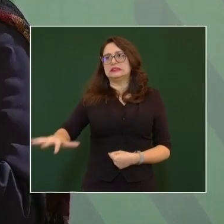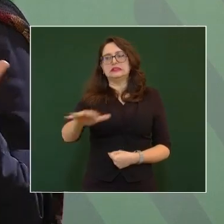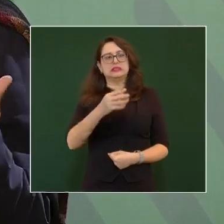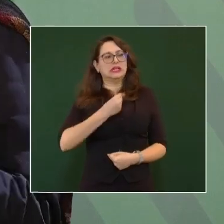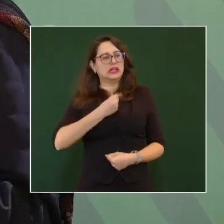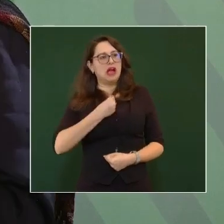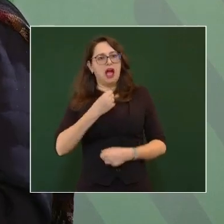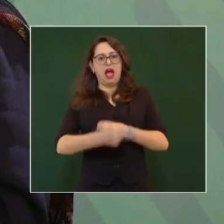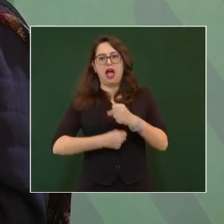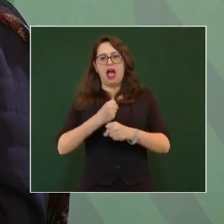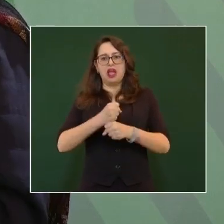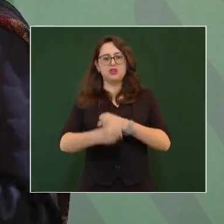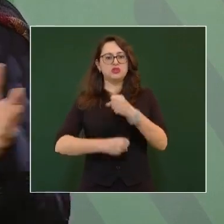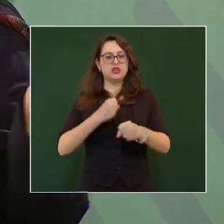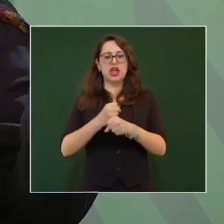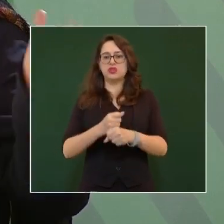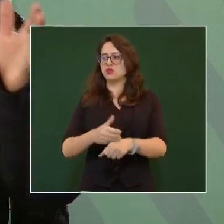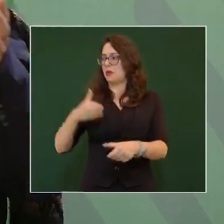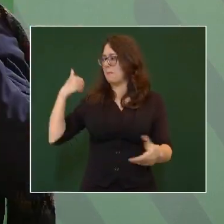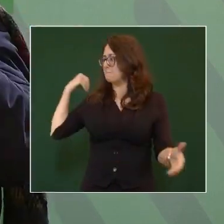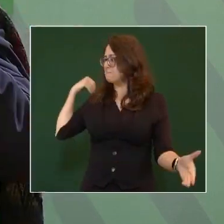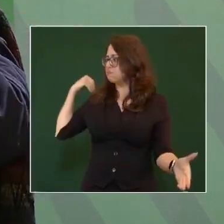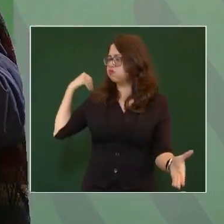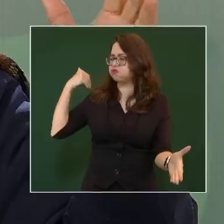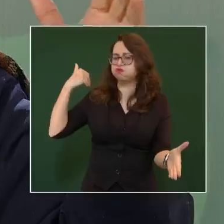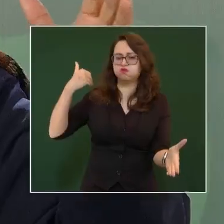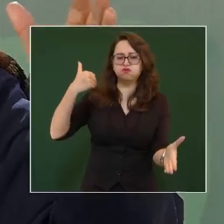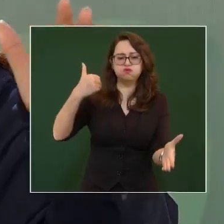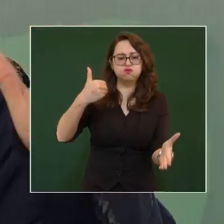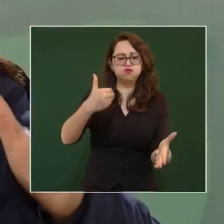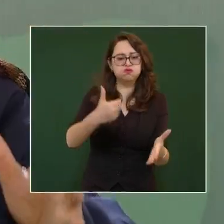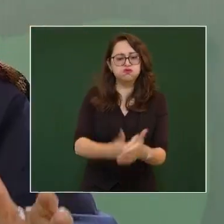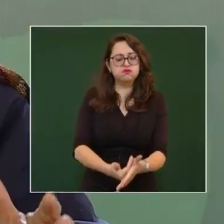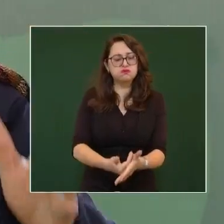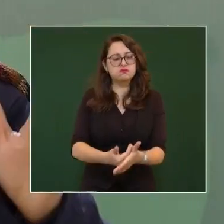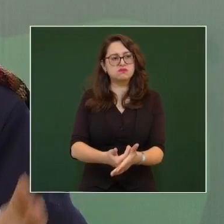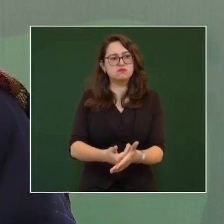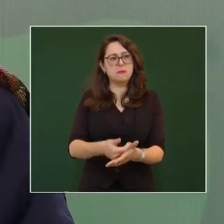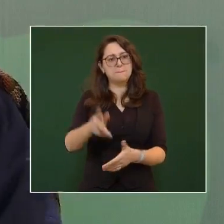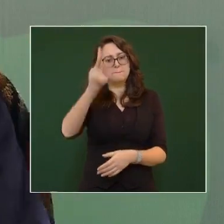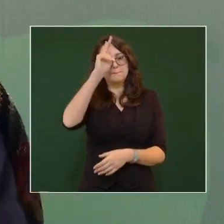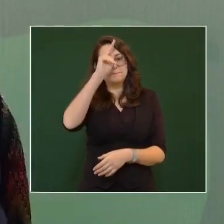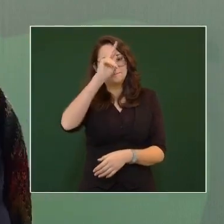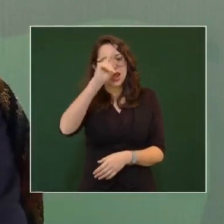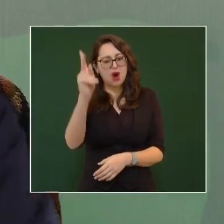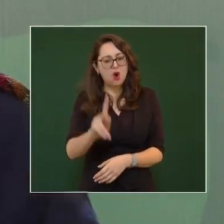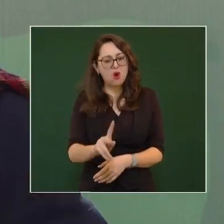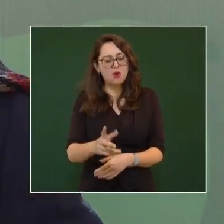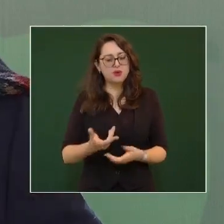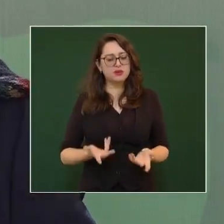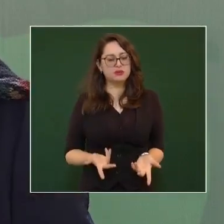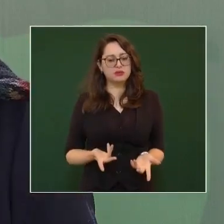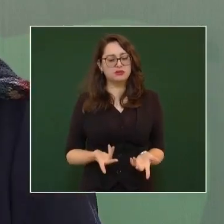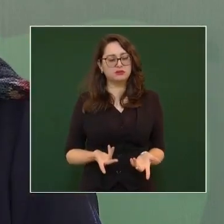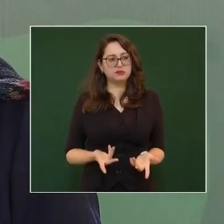no solo de una crisis, de un proceso de degradación progresivo